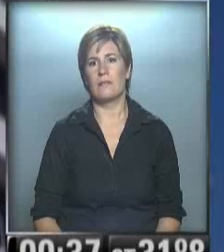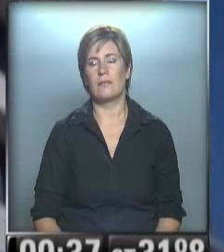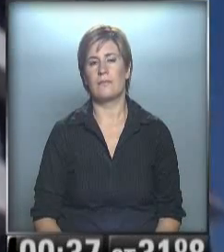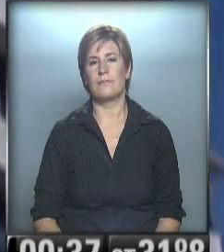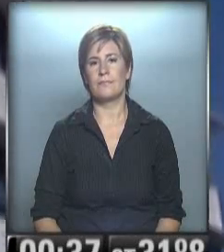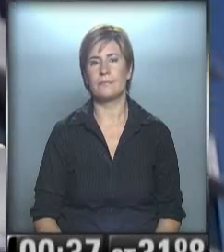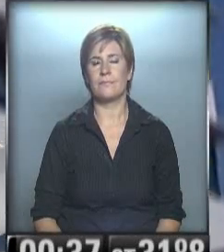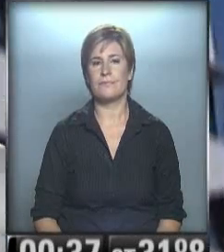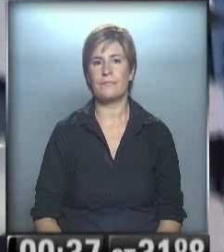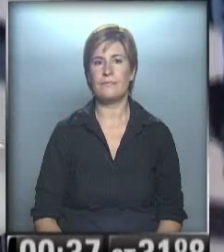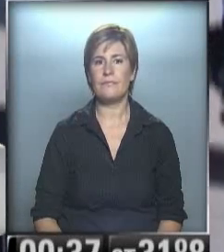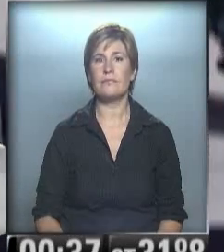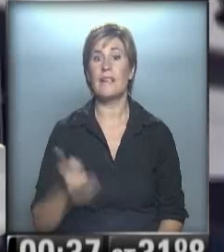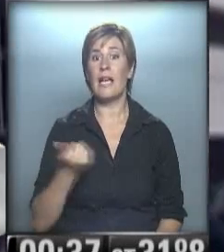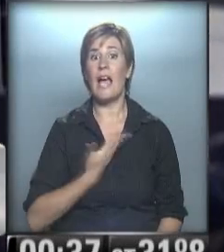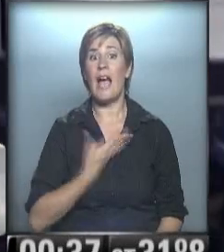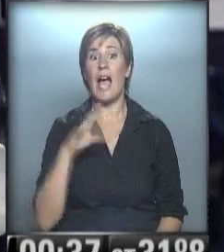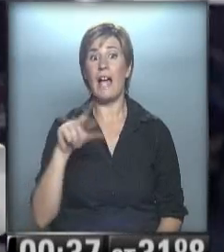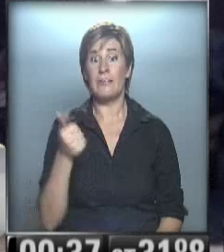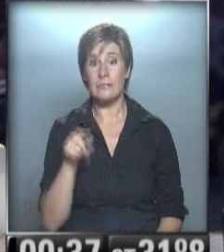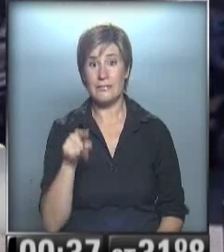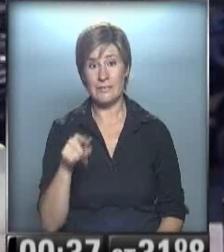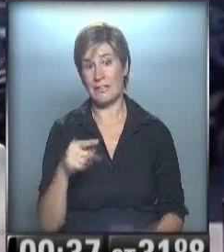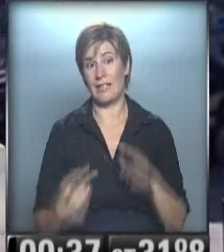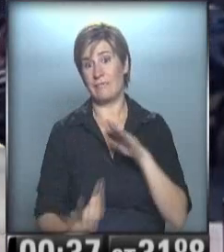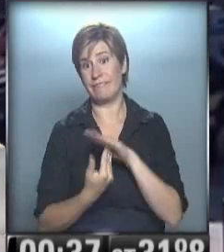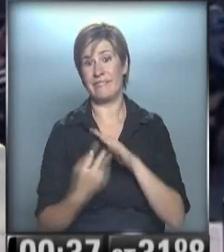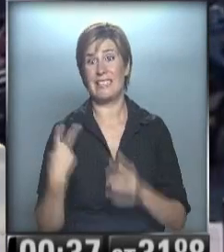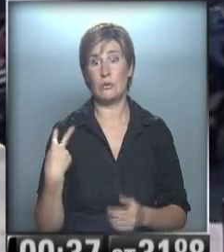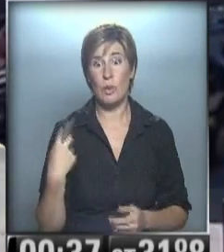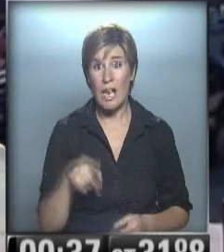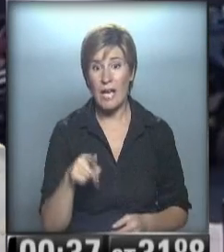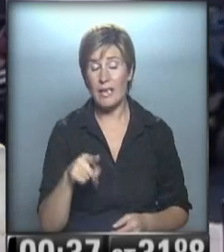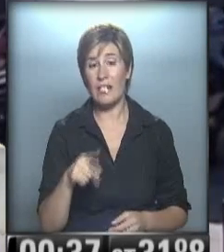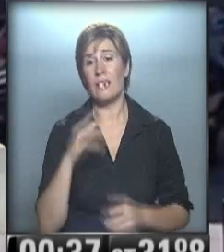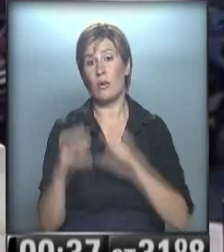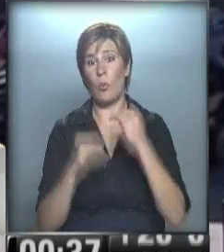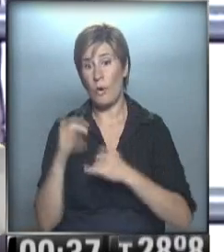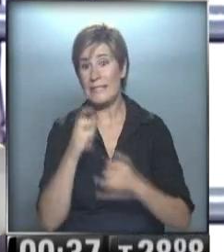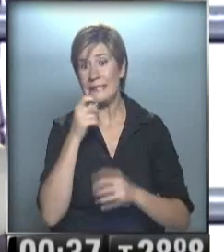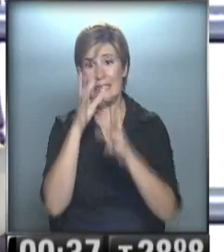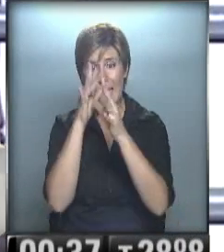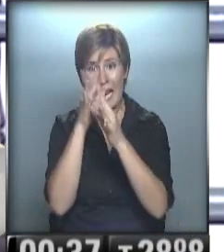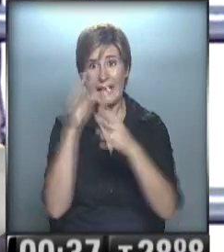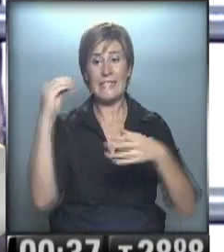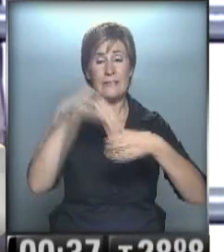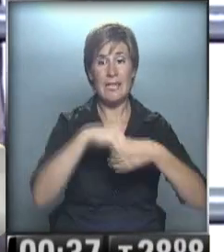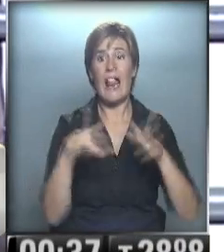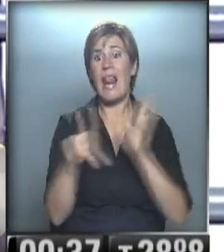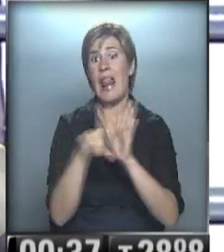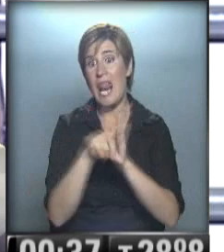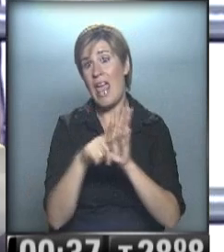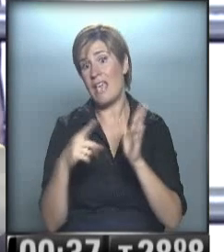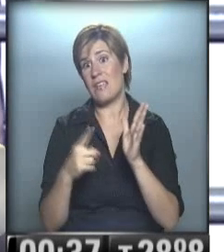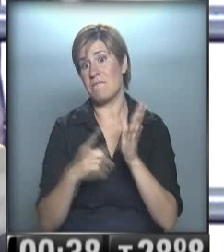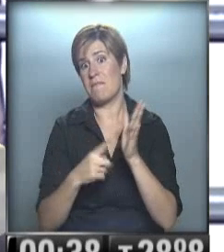El titular de la AFCA, Martín Sabatella, advirtió que si Clarín realmente quiere estar adentro de la ley de medios, tiene que adecuar la grilla de su